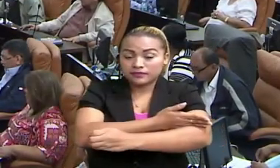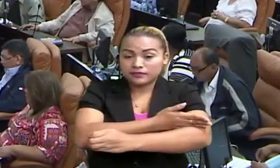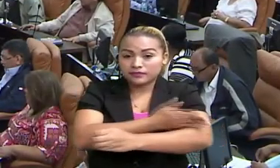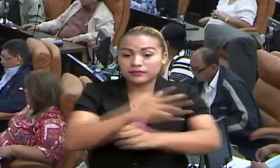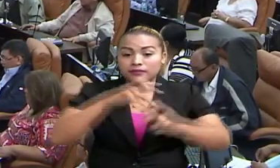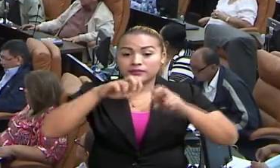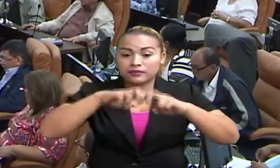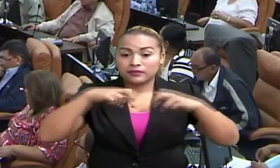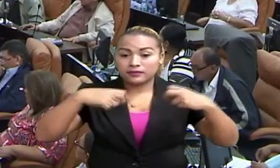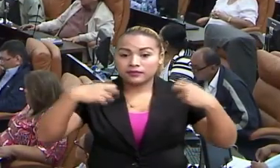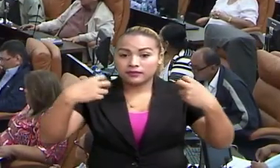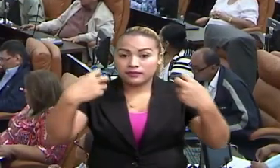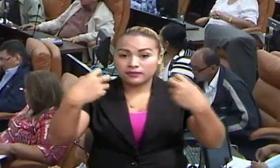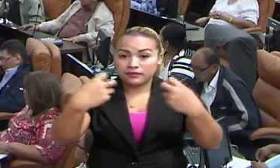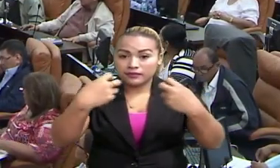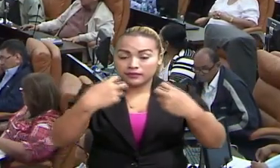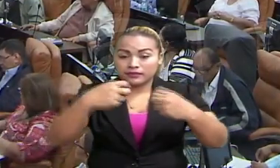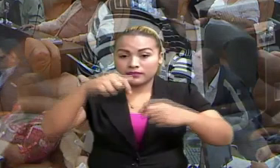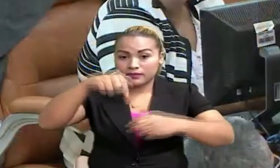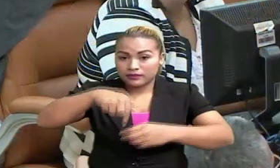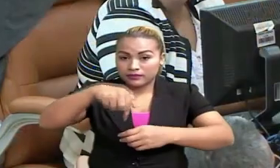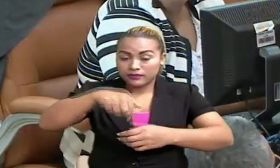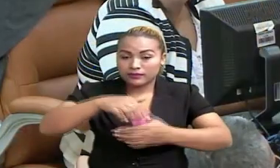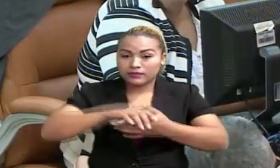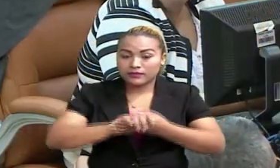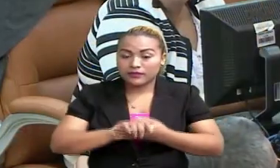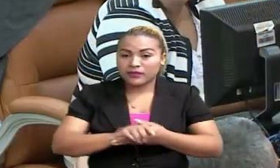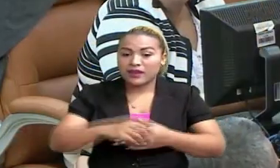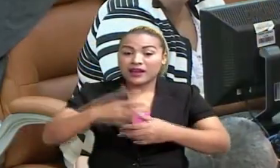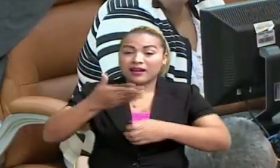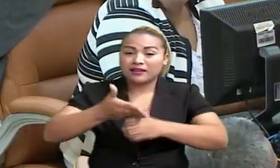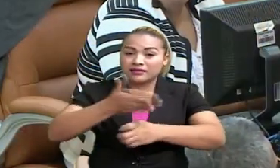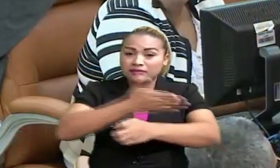plenario que como consecuencia de esta